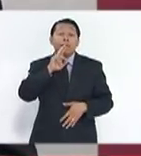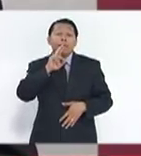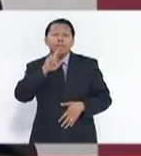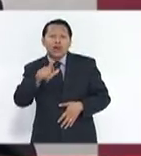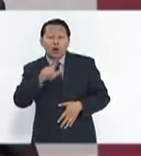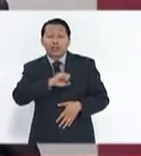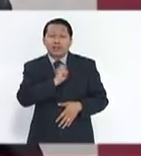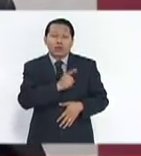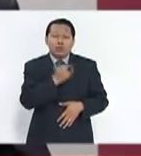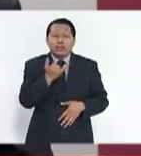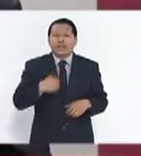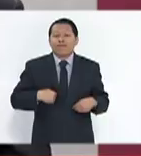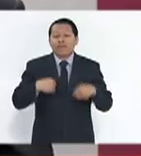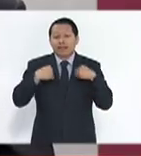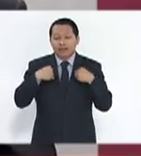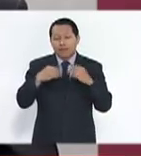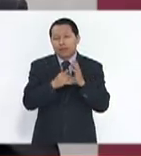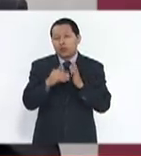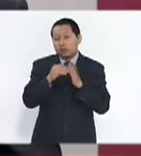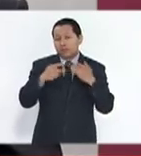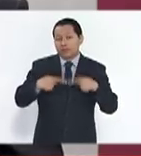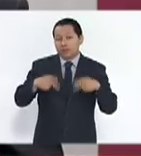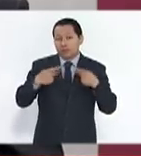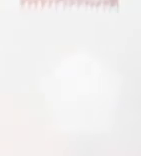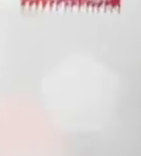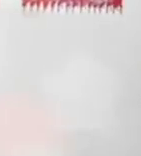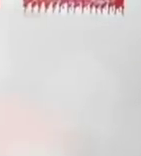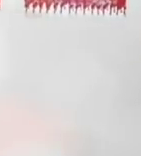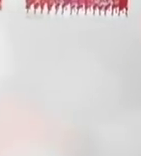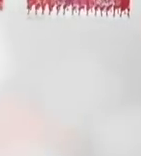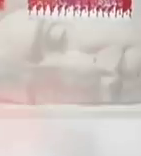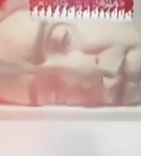condiciones de salud y de vida a millones de personas.